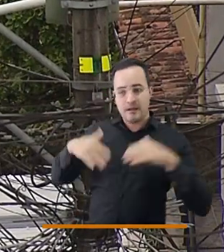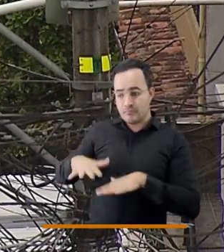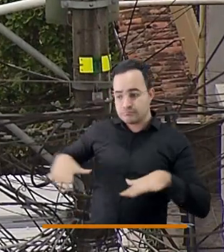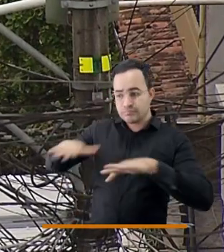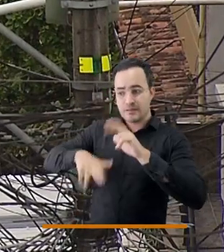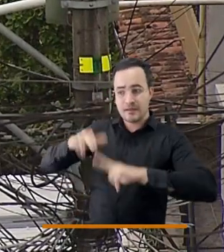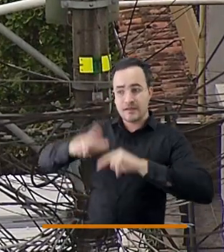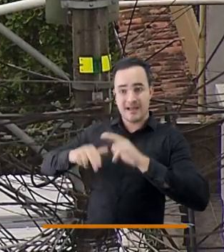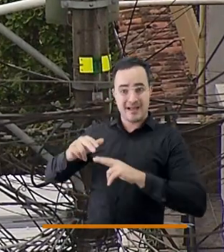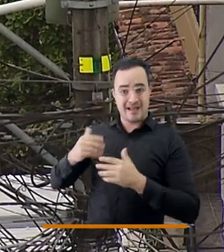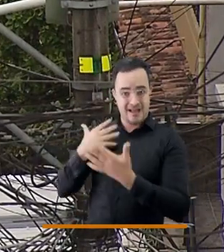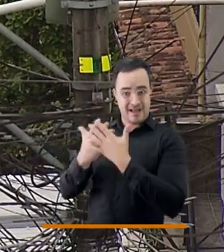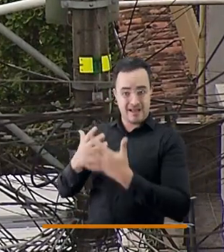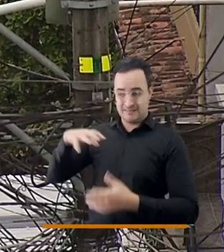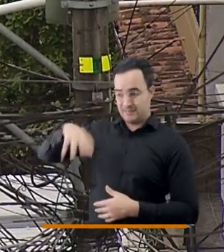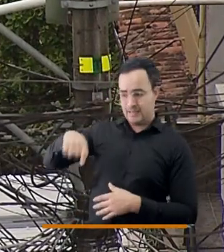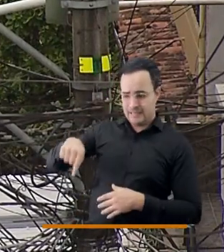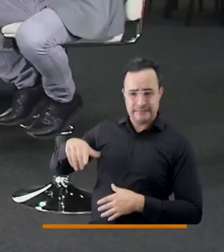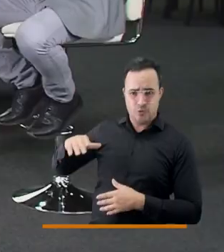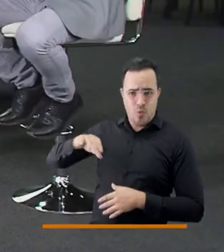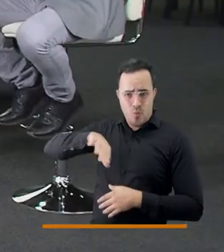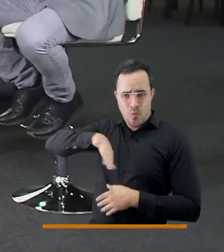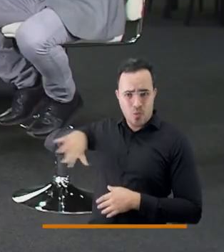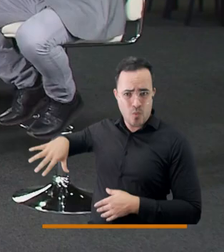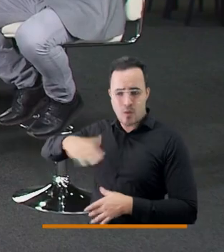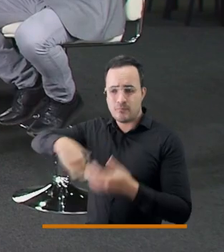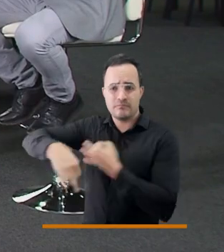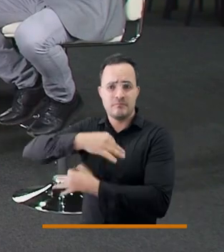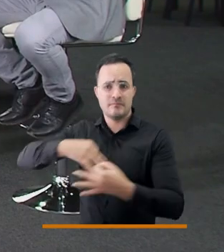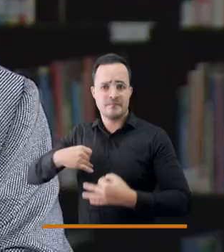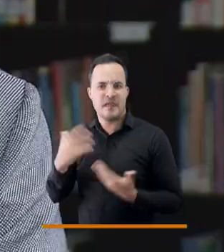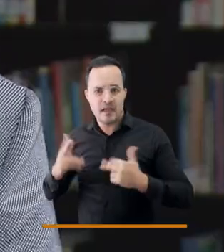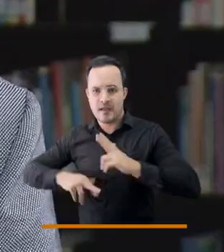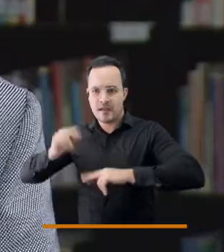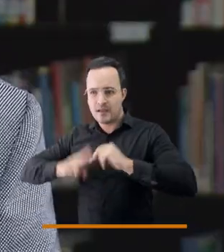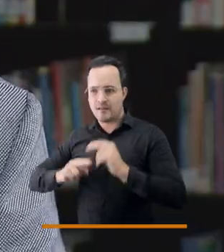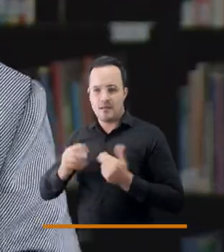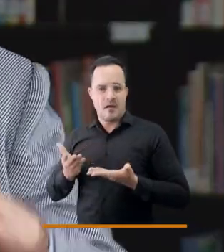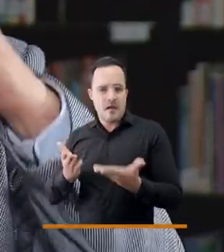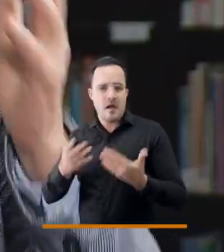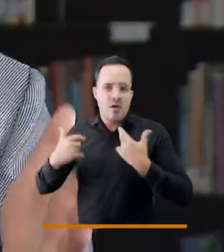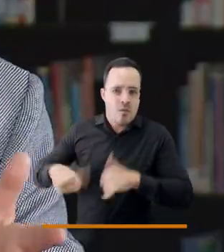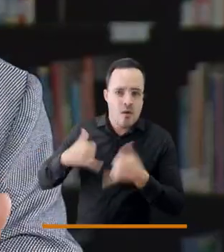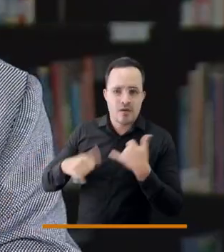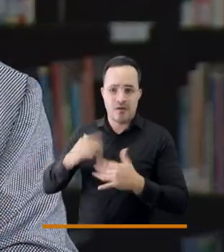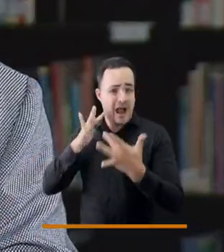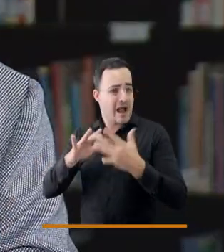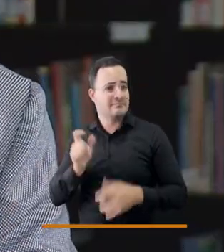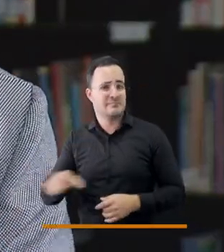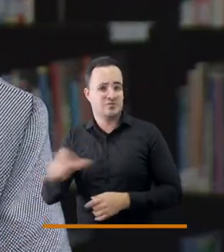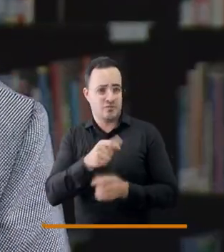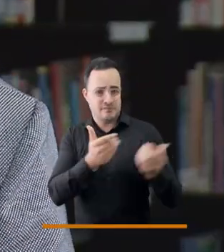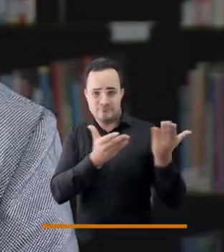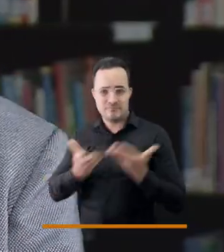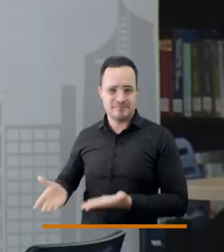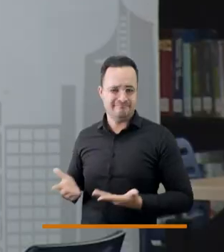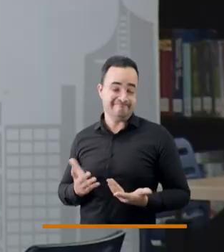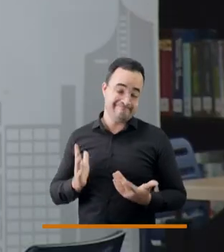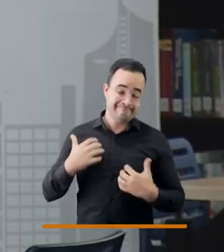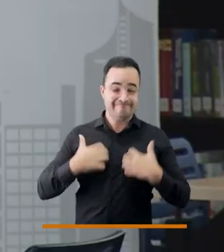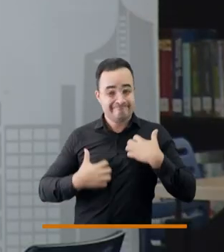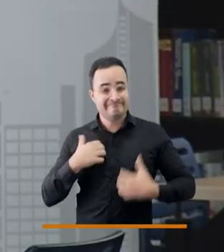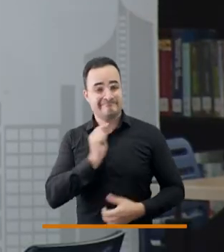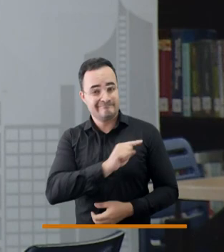como cárcel sea mejor empleado como espacio público que está necesitando esa comunidad. Entre otras, estas son inquietudes.